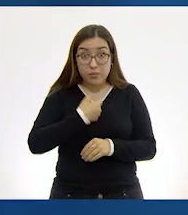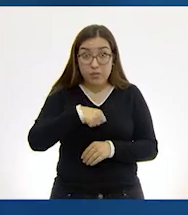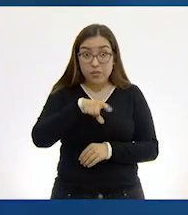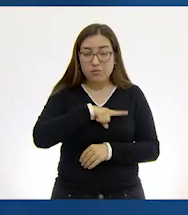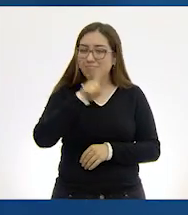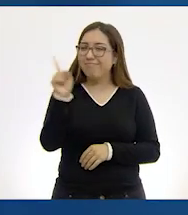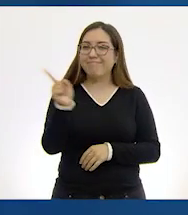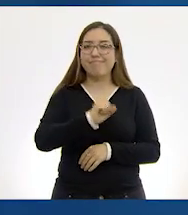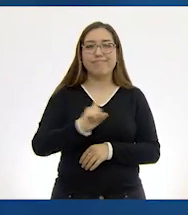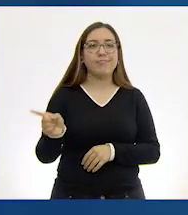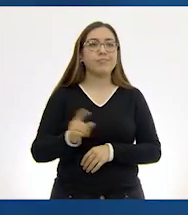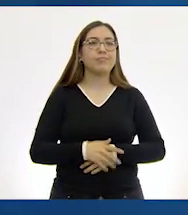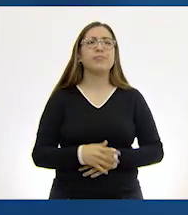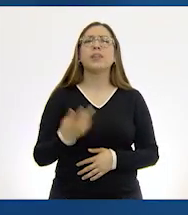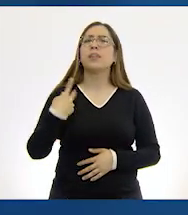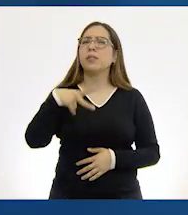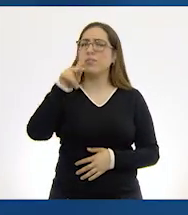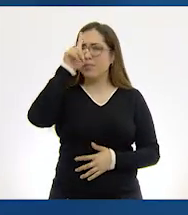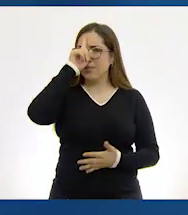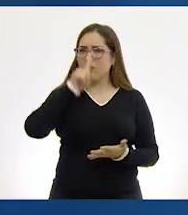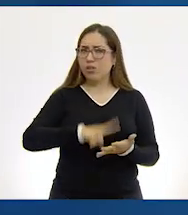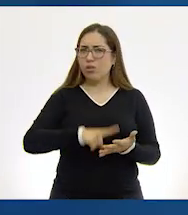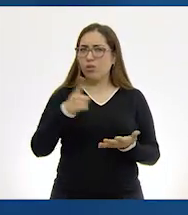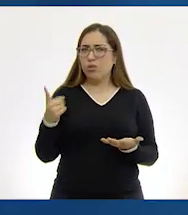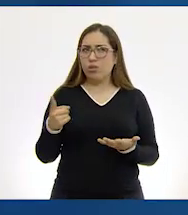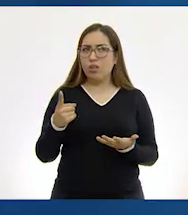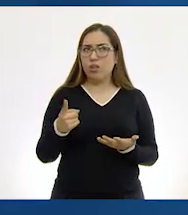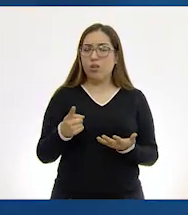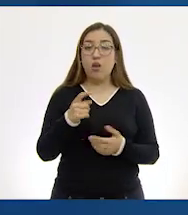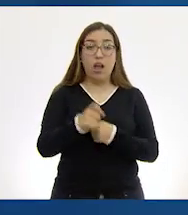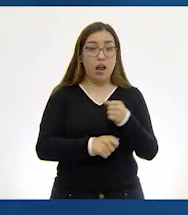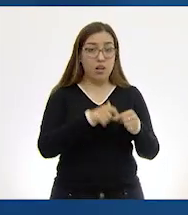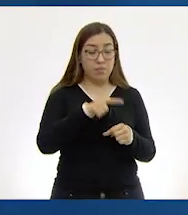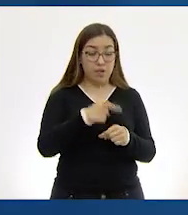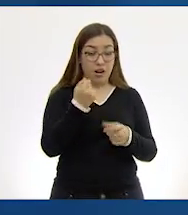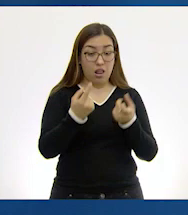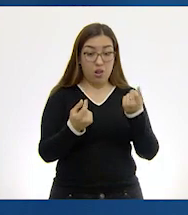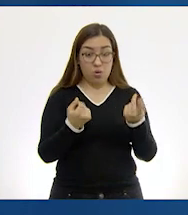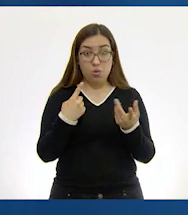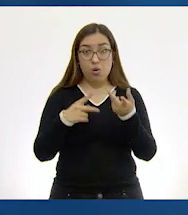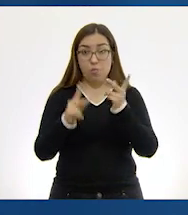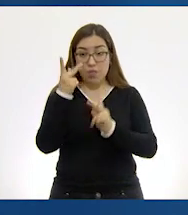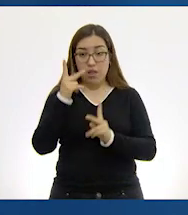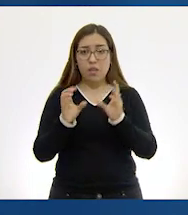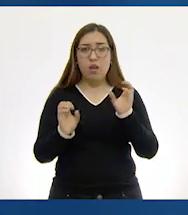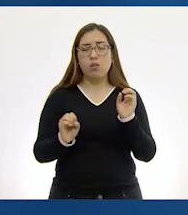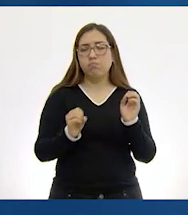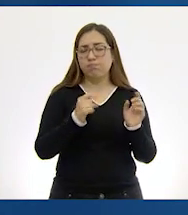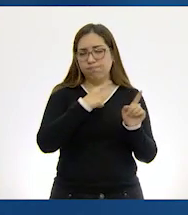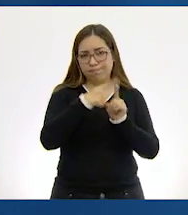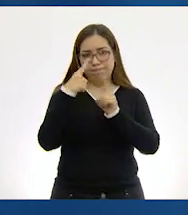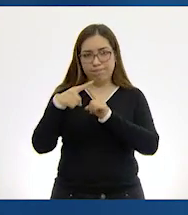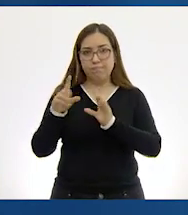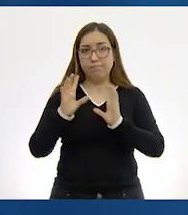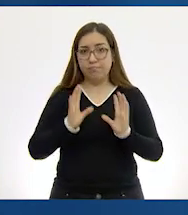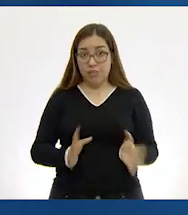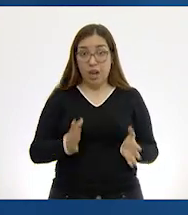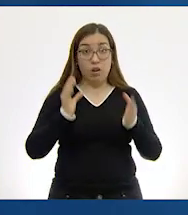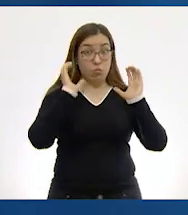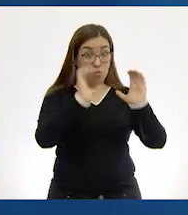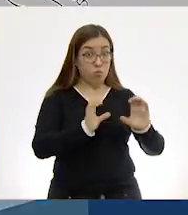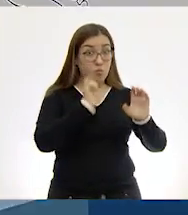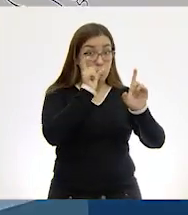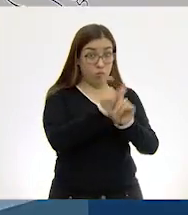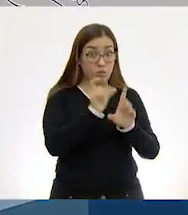Uh-huh. Pero supongo que en el caso de las especies en riesgo de extinción ya se realizan algunas acciones específicas, ¿cierto?